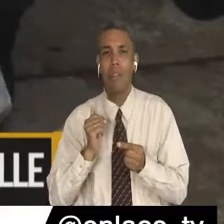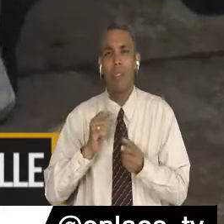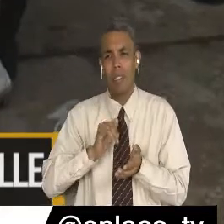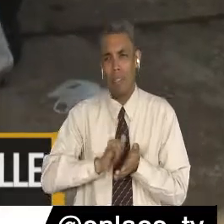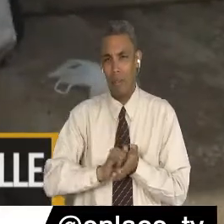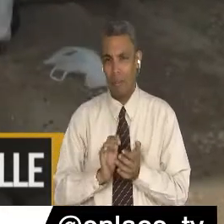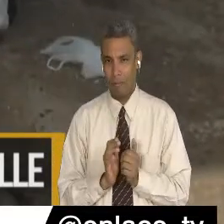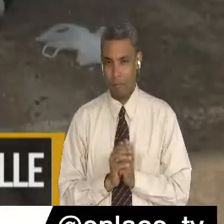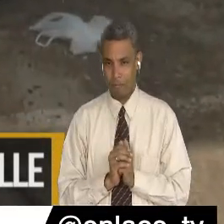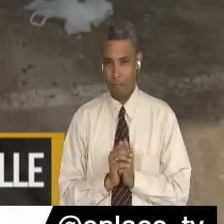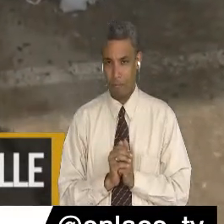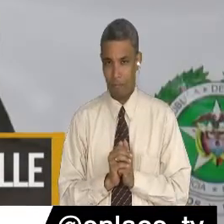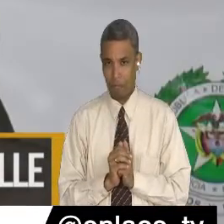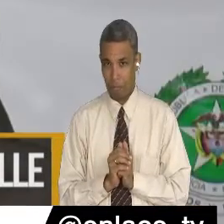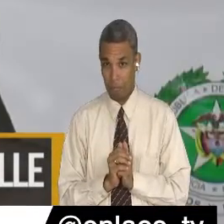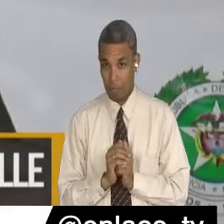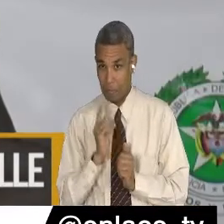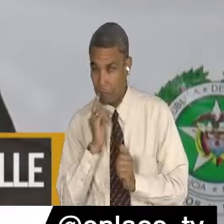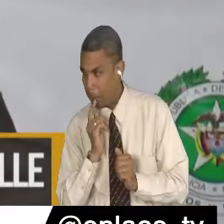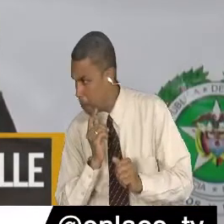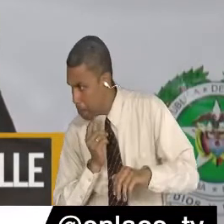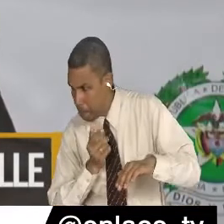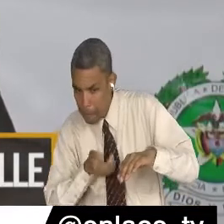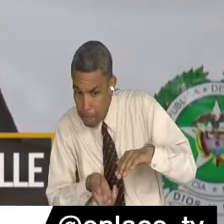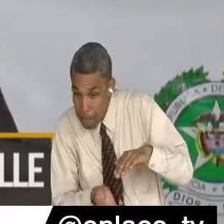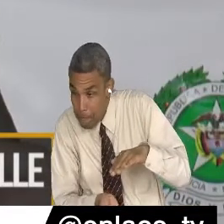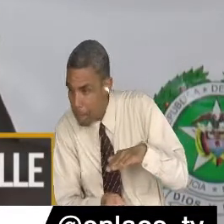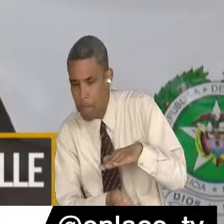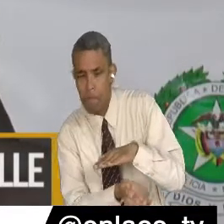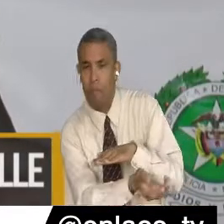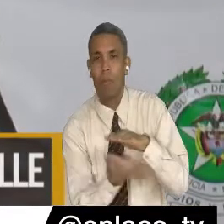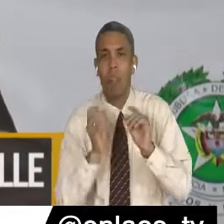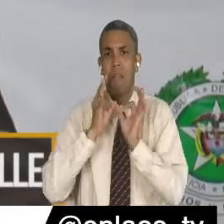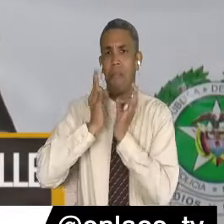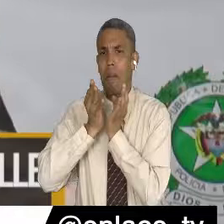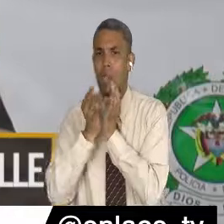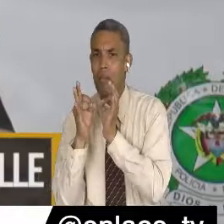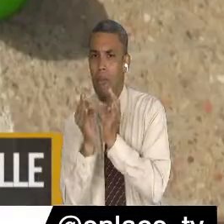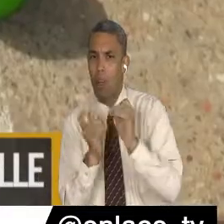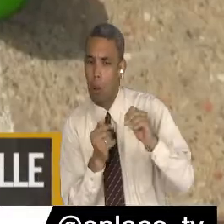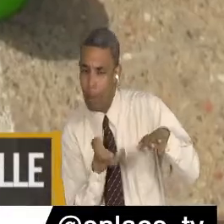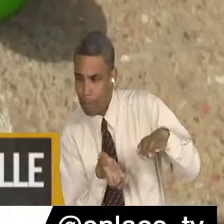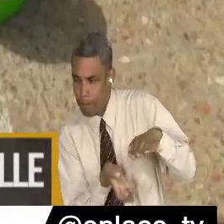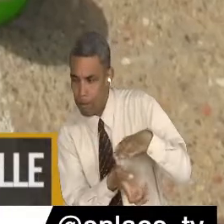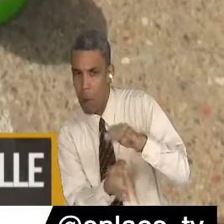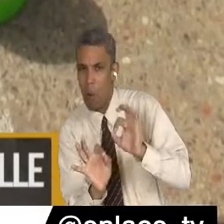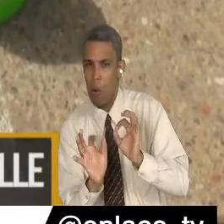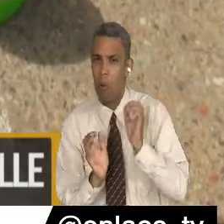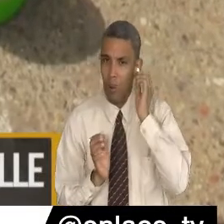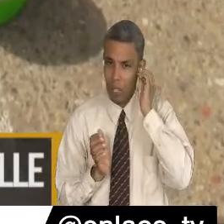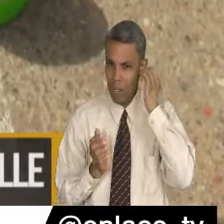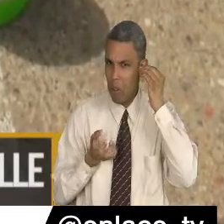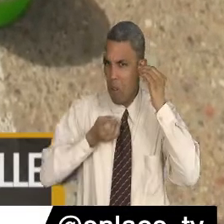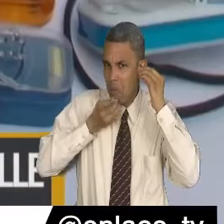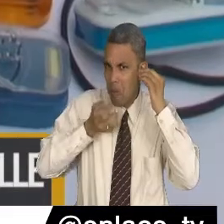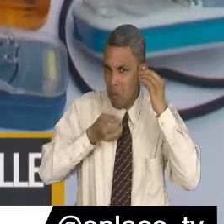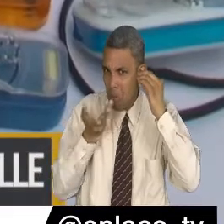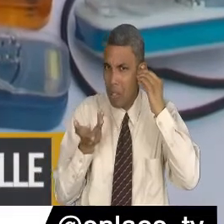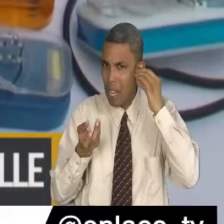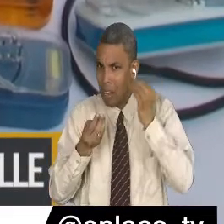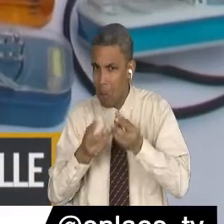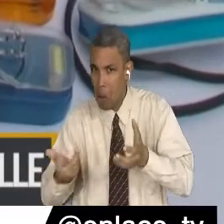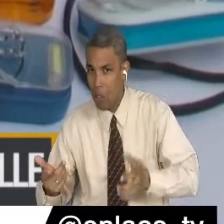frutas, pues para la producción aparentemente pues de guarapo o guarapillo. Estos elementos eran entrados a la estación, según